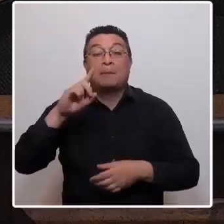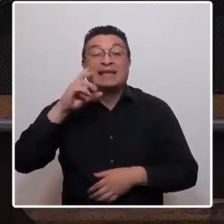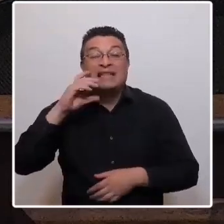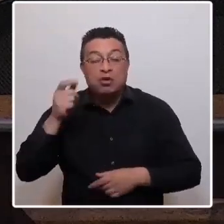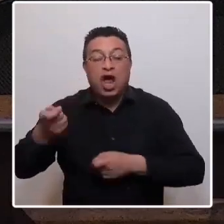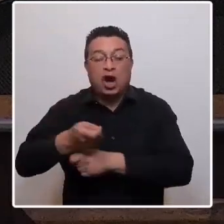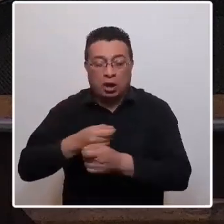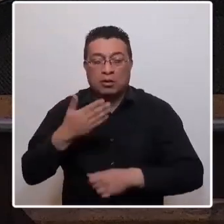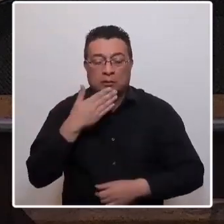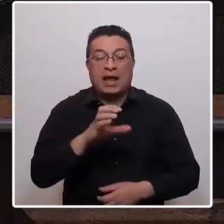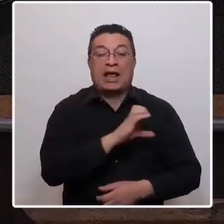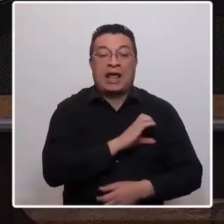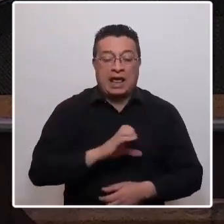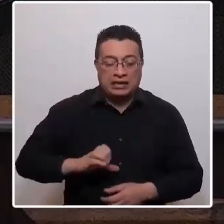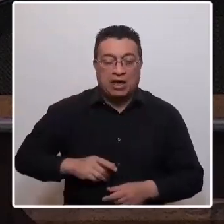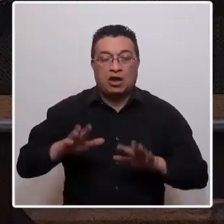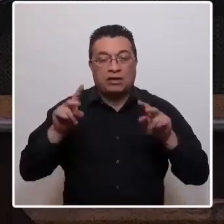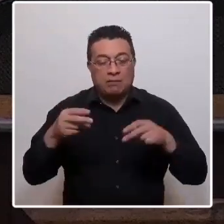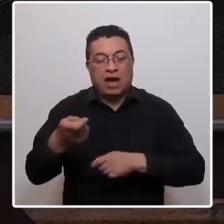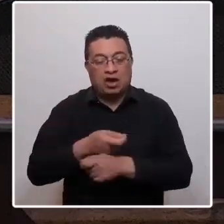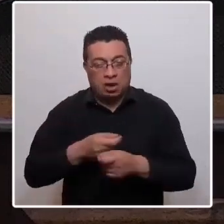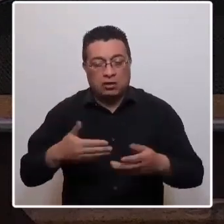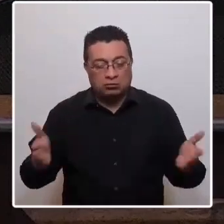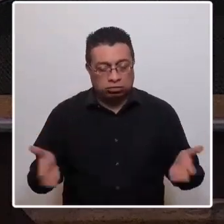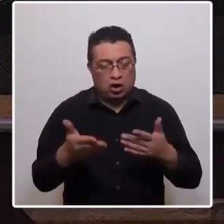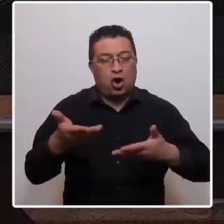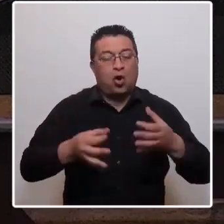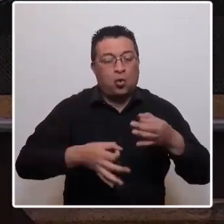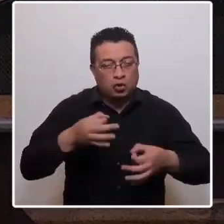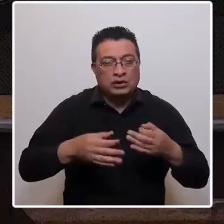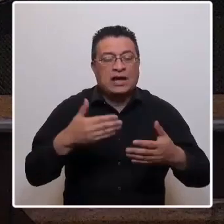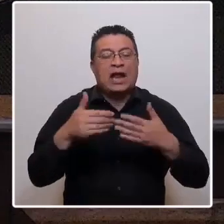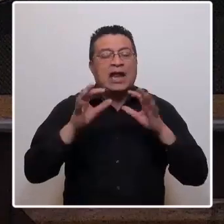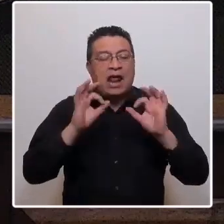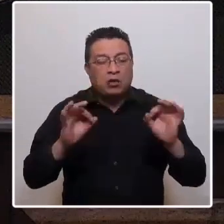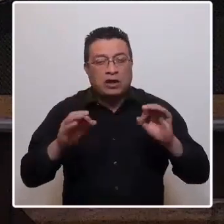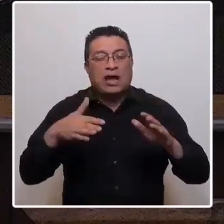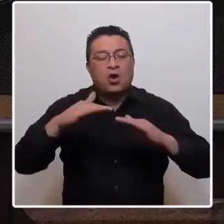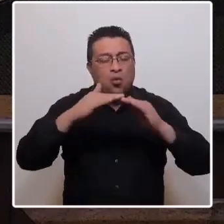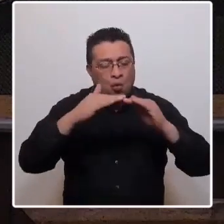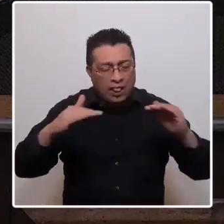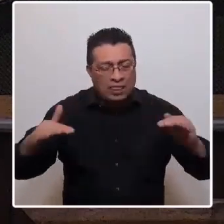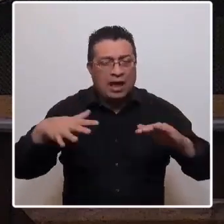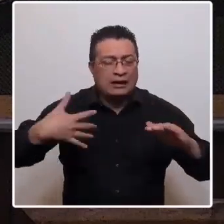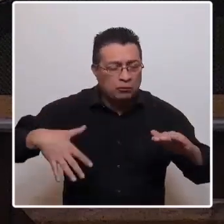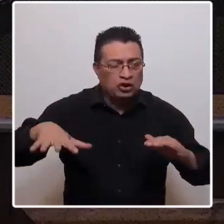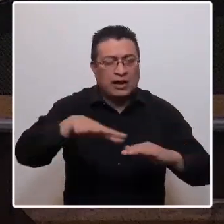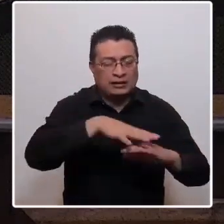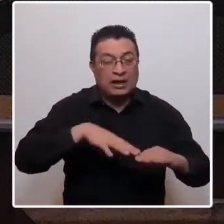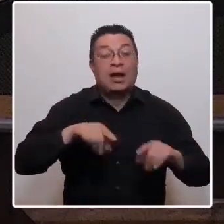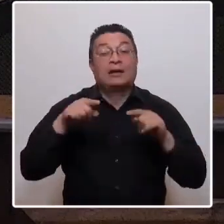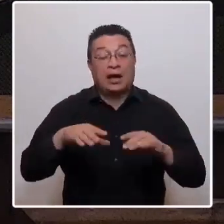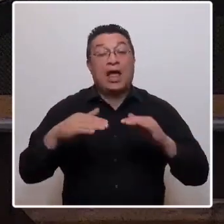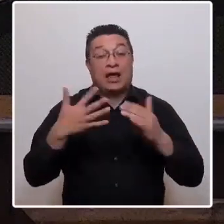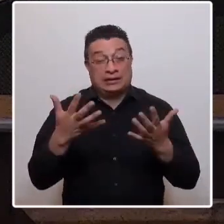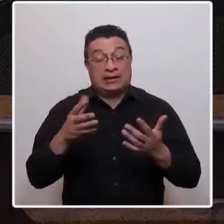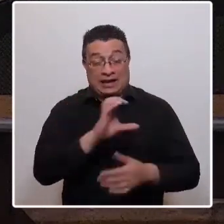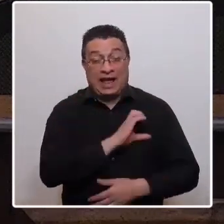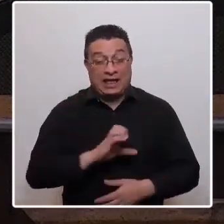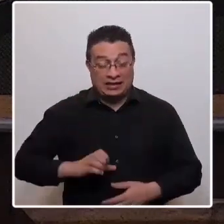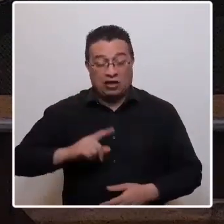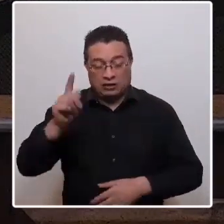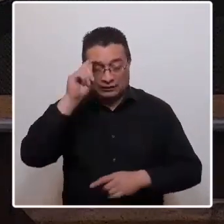nuevamente, el Estado en materia económica promoverá la justicia, la naturaleza, la igualdad sustantiva. Sigue, el Estado tendrá la iniciativa